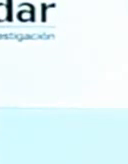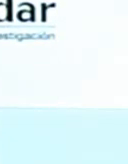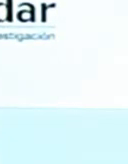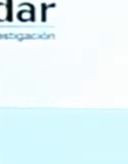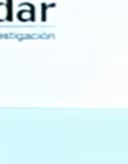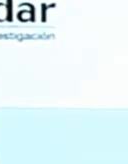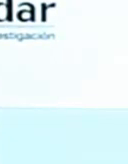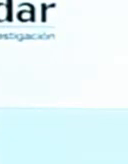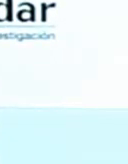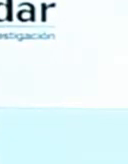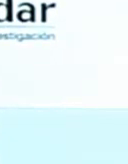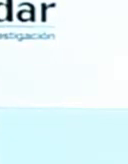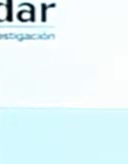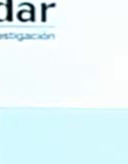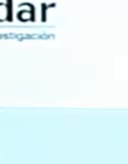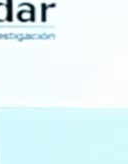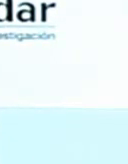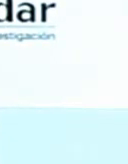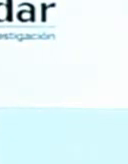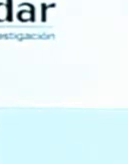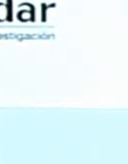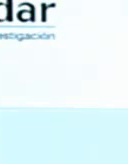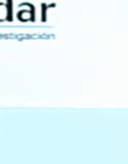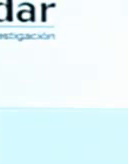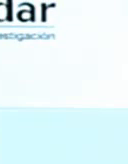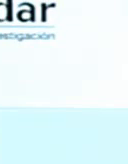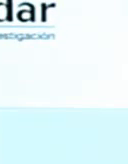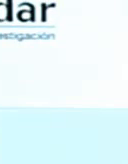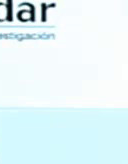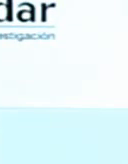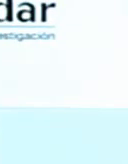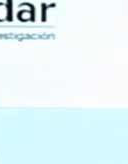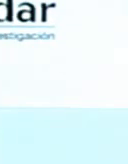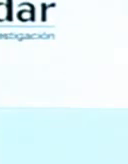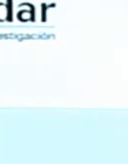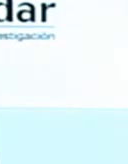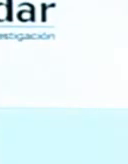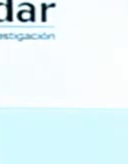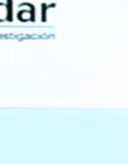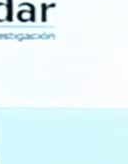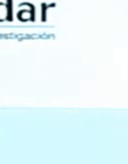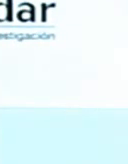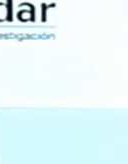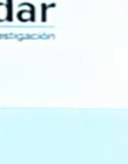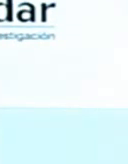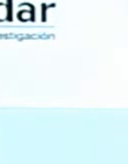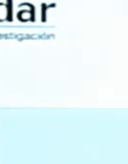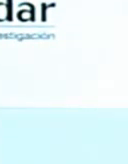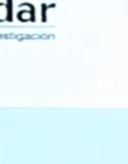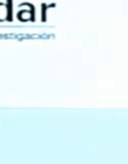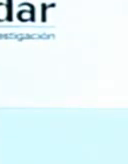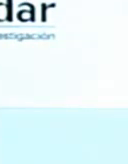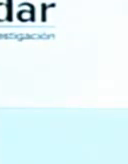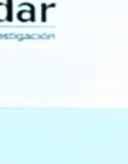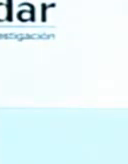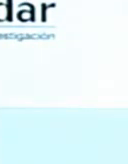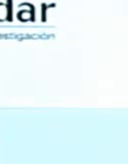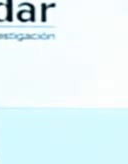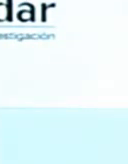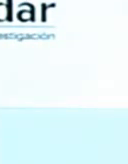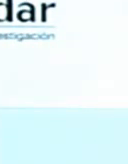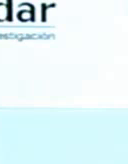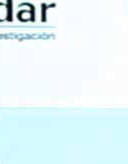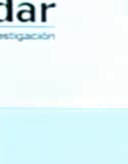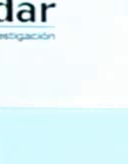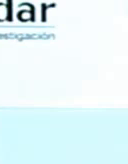diagnóstico sobre las áreas de riesgo de la administración pública identificadas a través de la labor auditora.